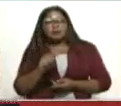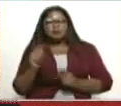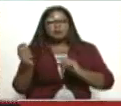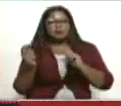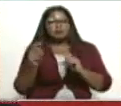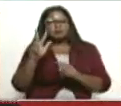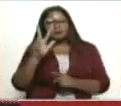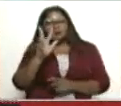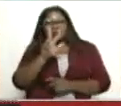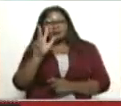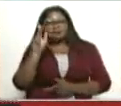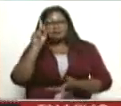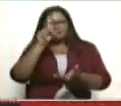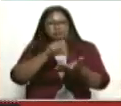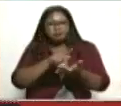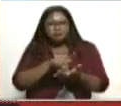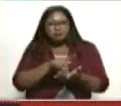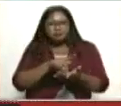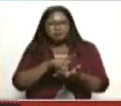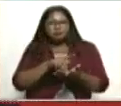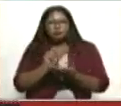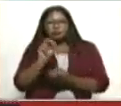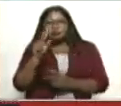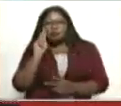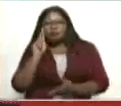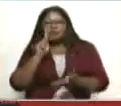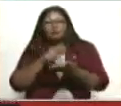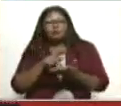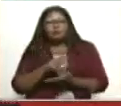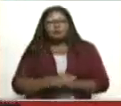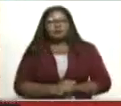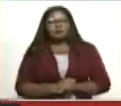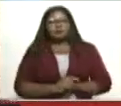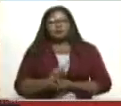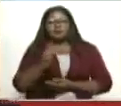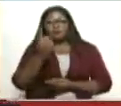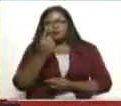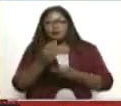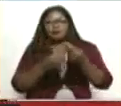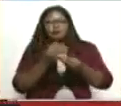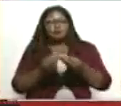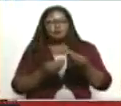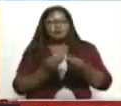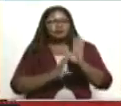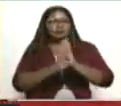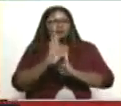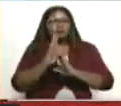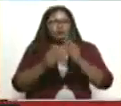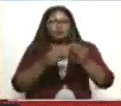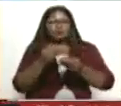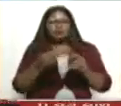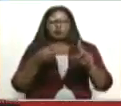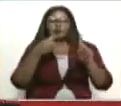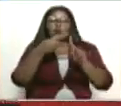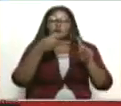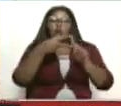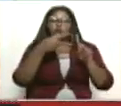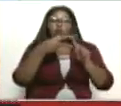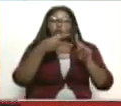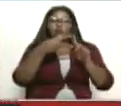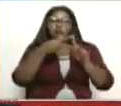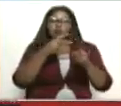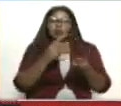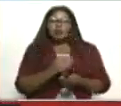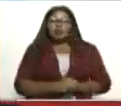tres veces en Caracas, primero en el primer ciclo, que desarrollamos en un hotel en las alturas,